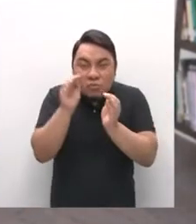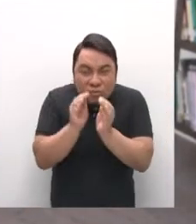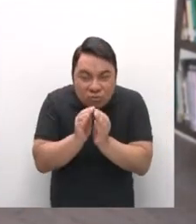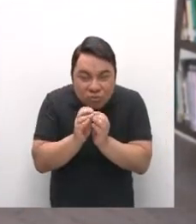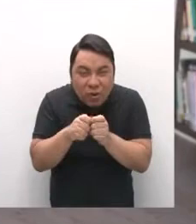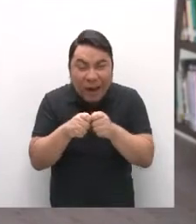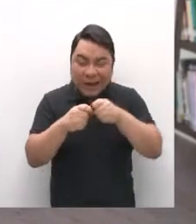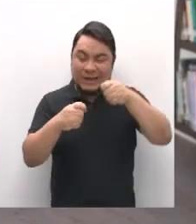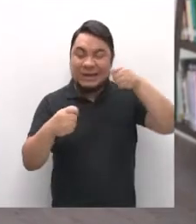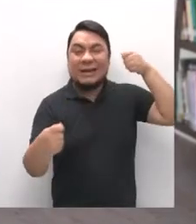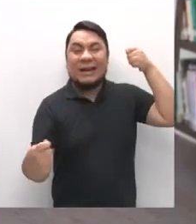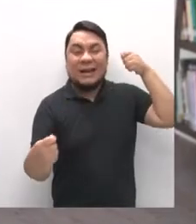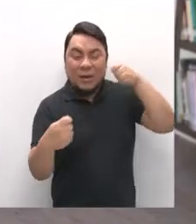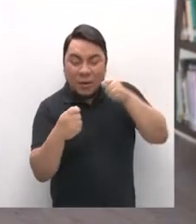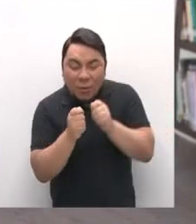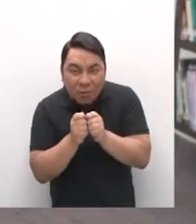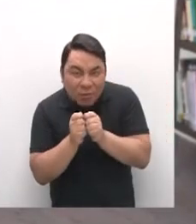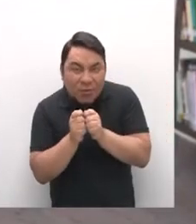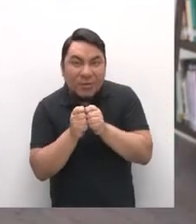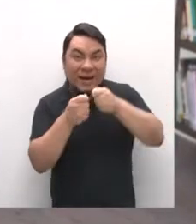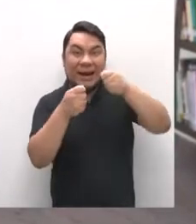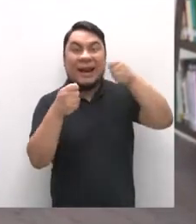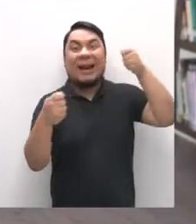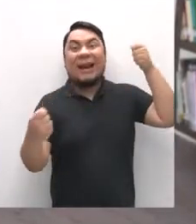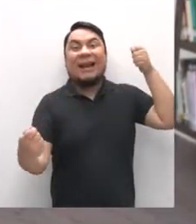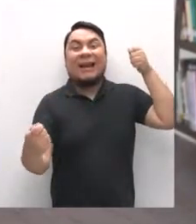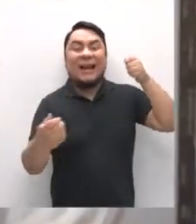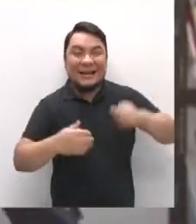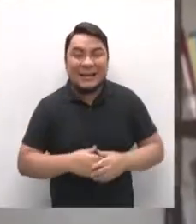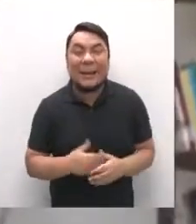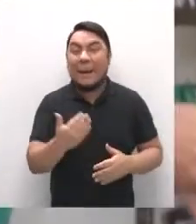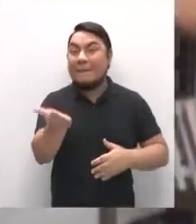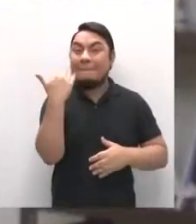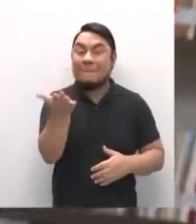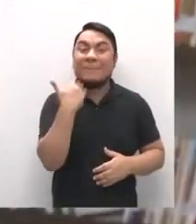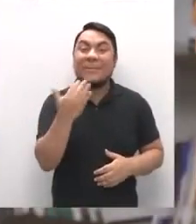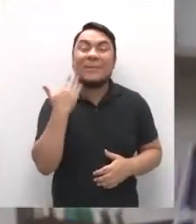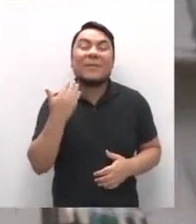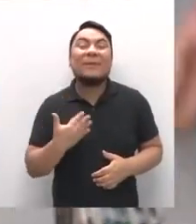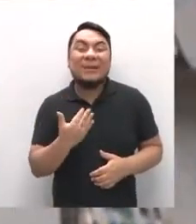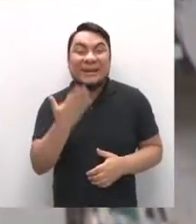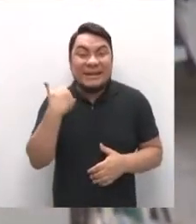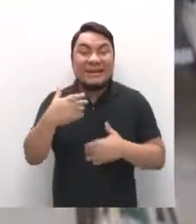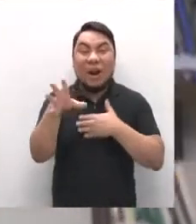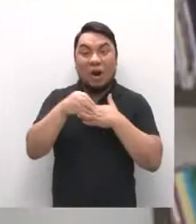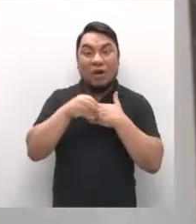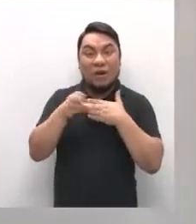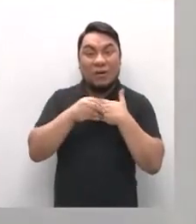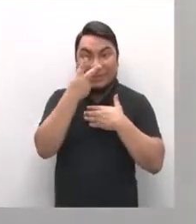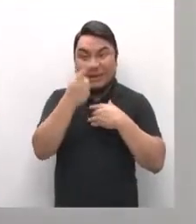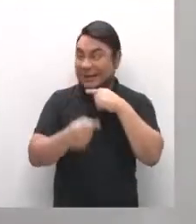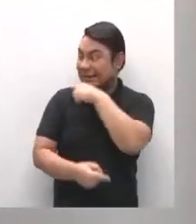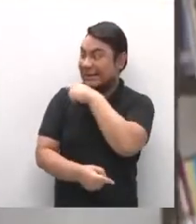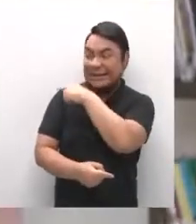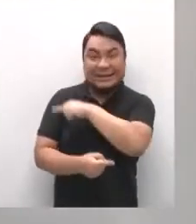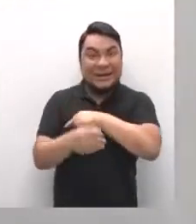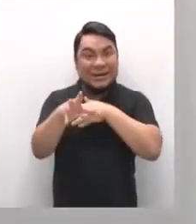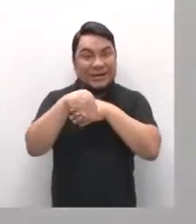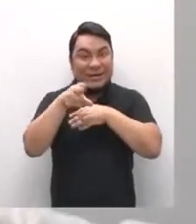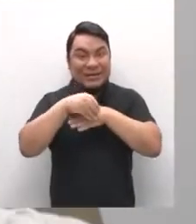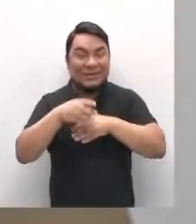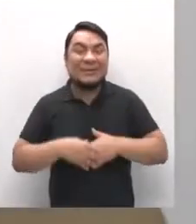y estirar y encoger y estirar. ¡Vamos! ¡Miren! ¡Qué flexible que